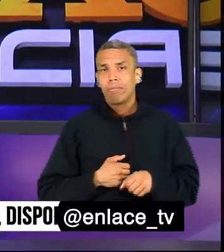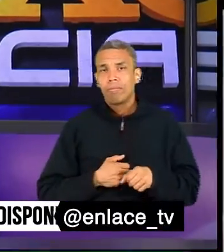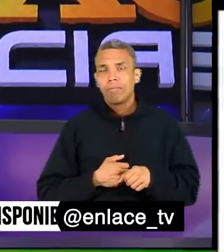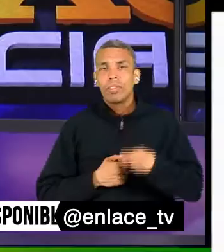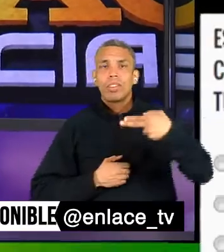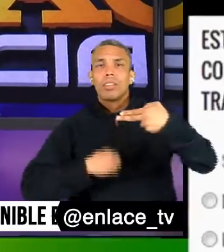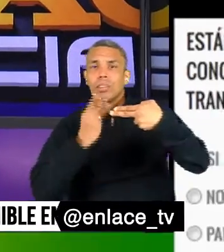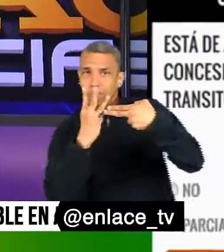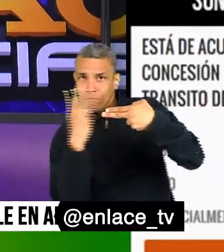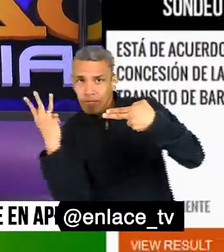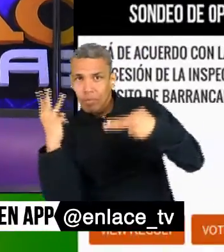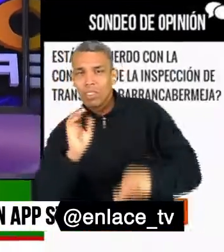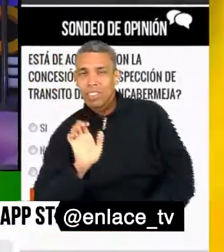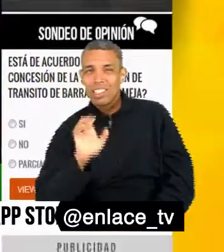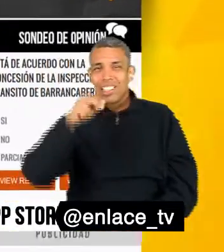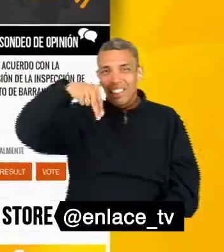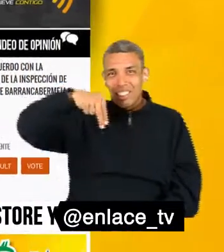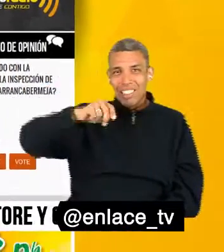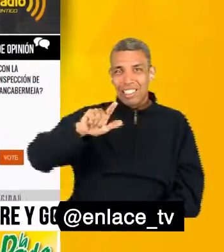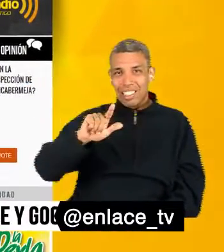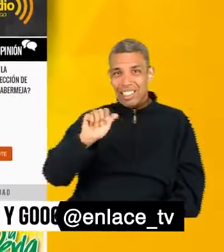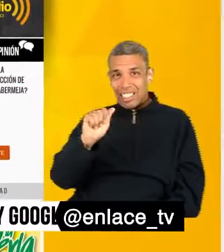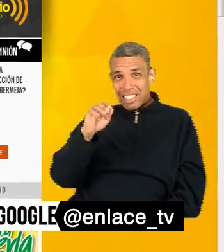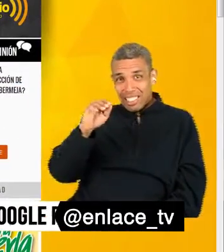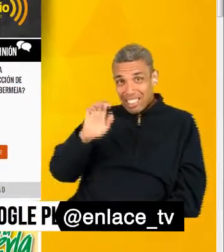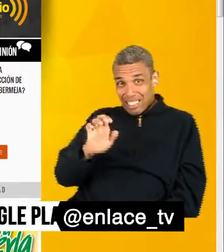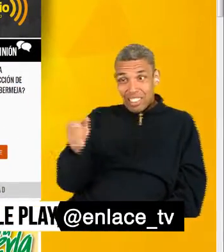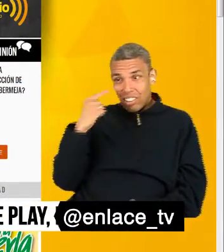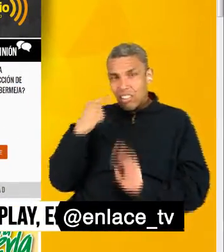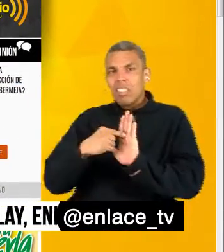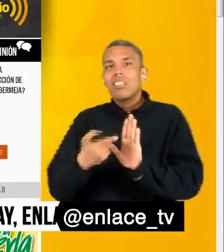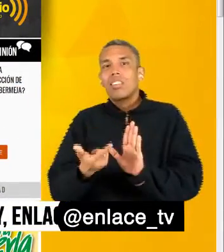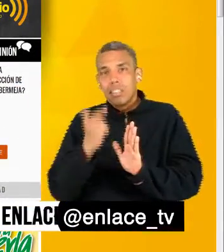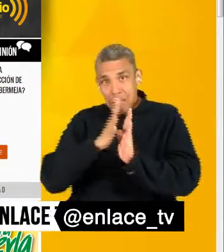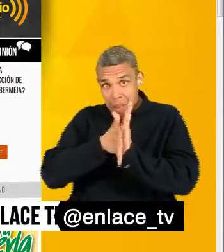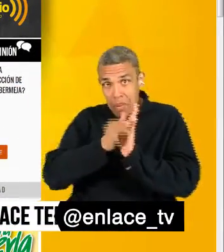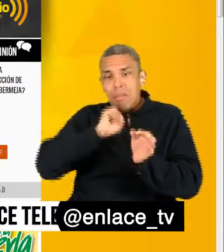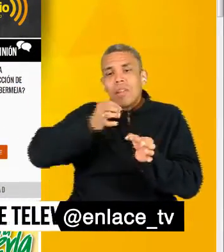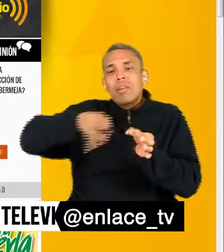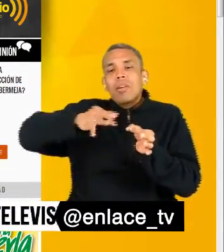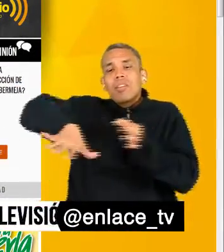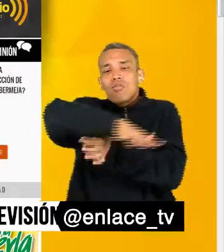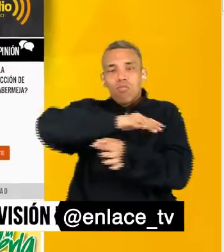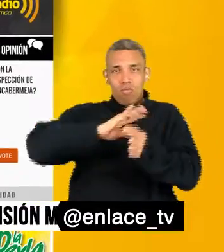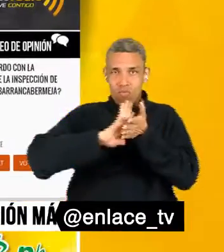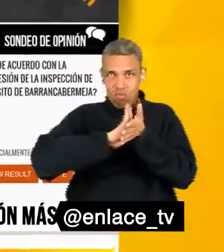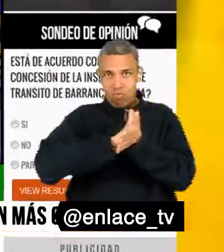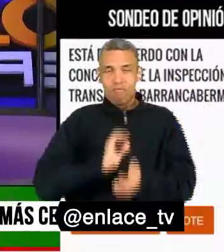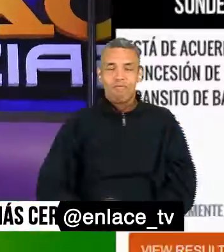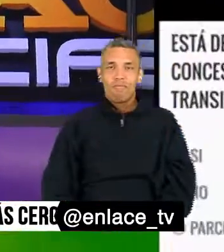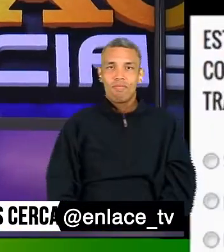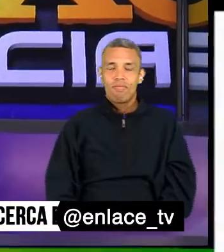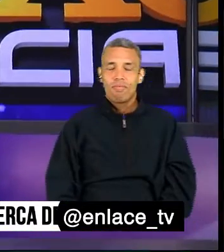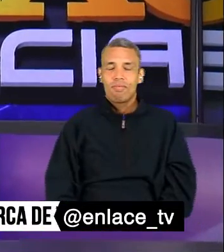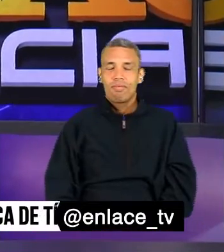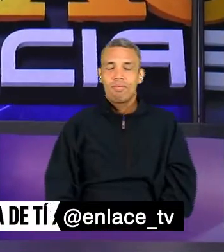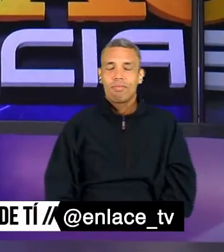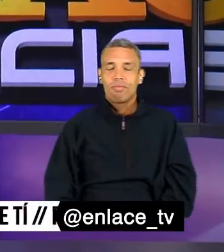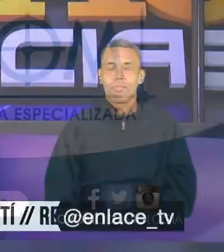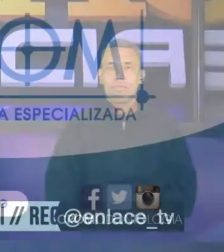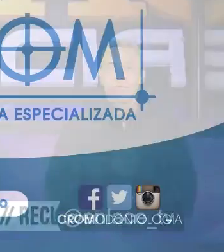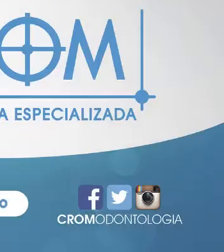www.enlacetelevisión.com es nuestra señal en vivo, desde donde pueden enterarse del acontecer de nuestra ciudad y región de manera oportuna y veraz. Y al